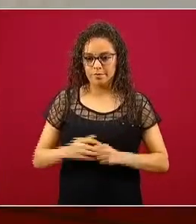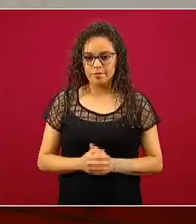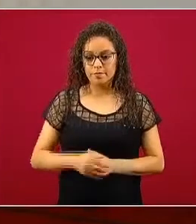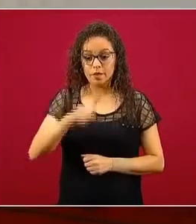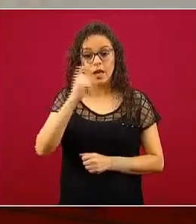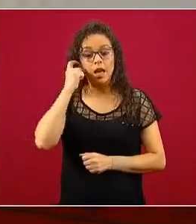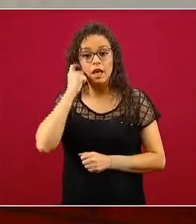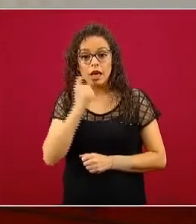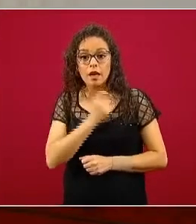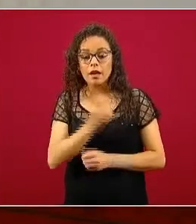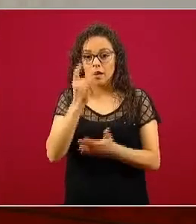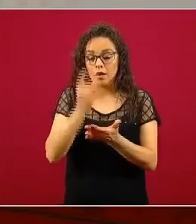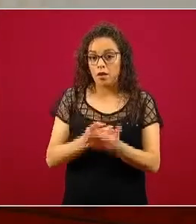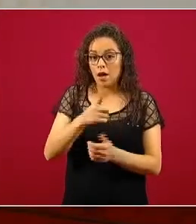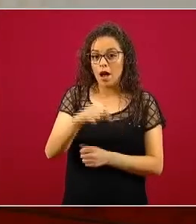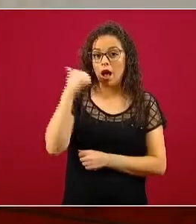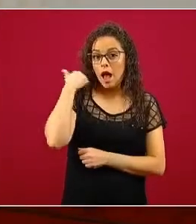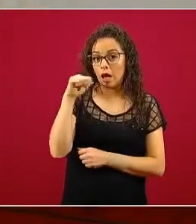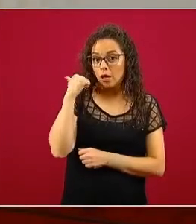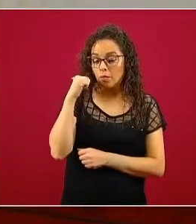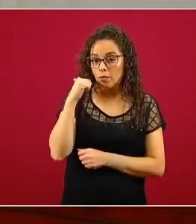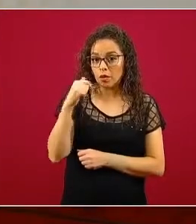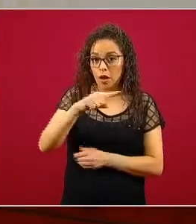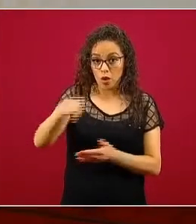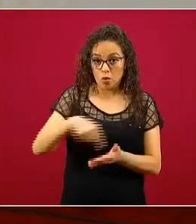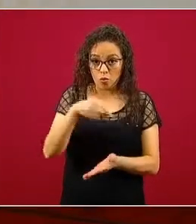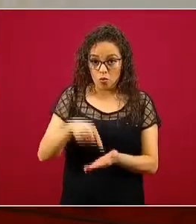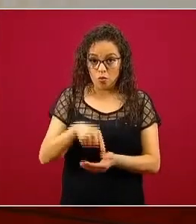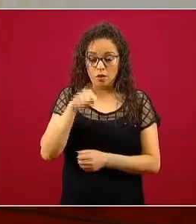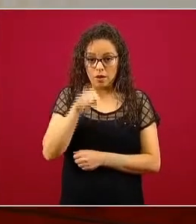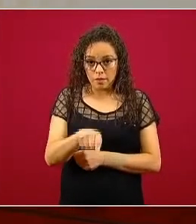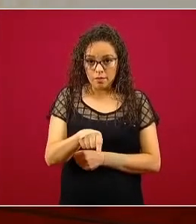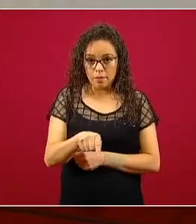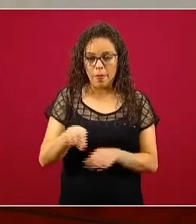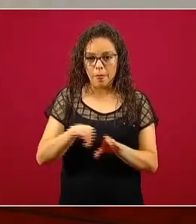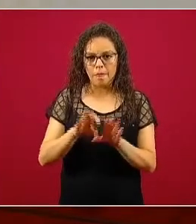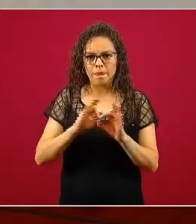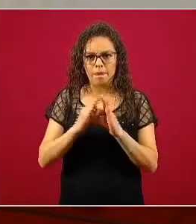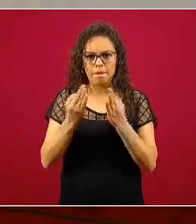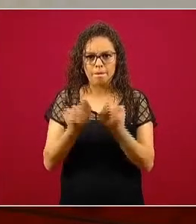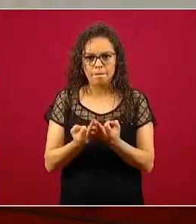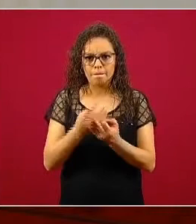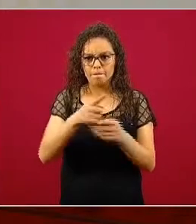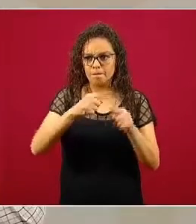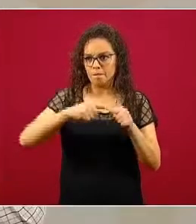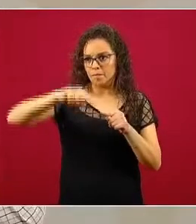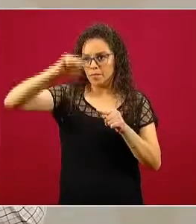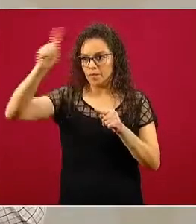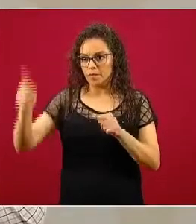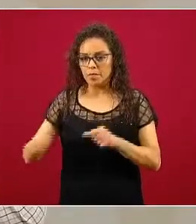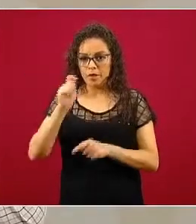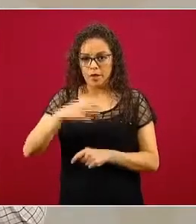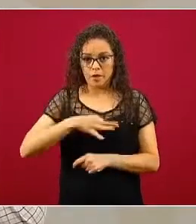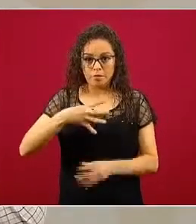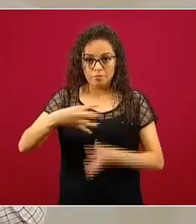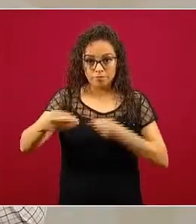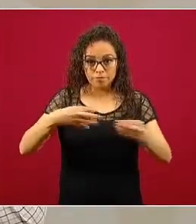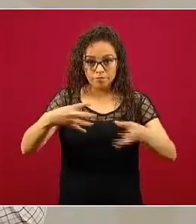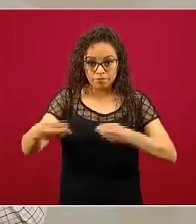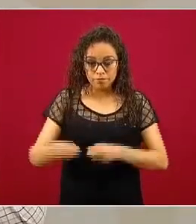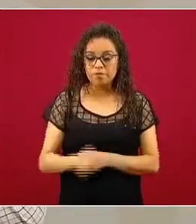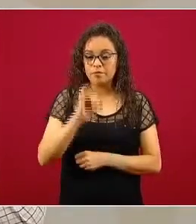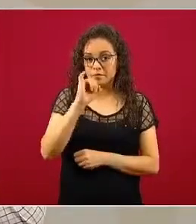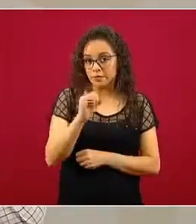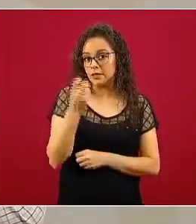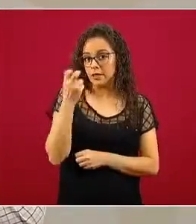específicamente Acapulco, esta localidad se ha estado comportando de acuerdo a lo estimado, y lo estimado es precisamente que en estos